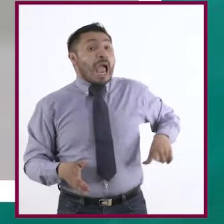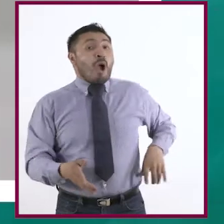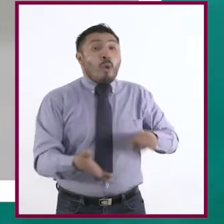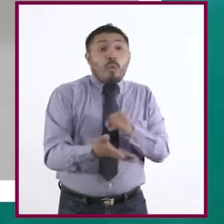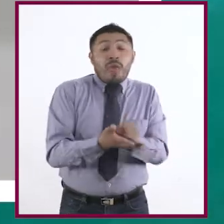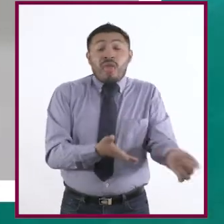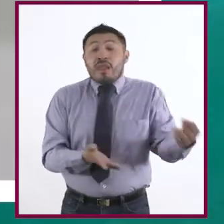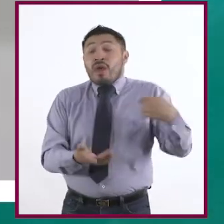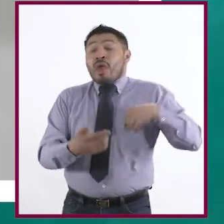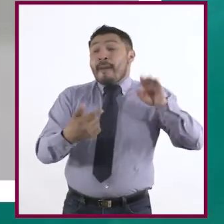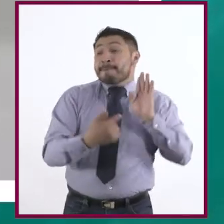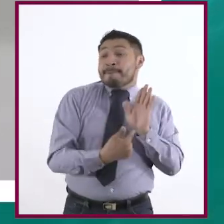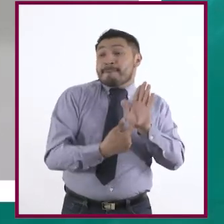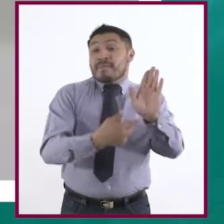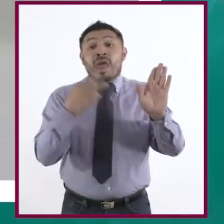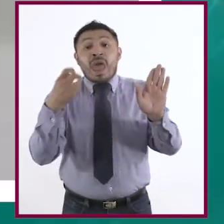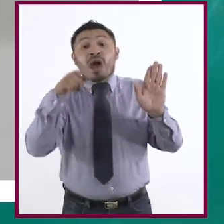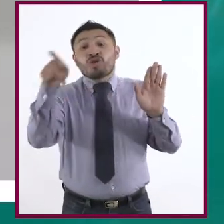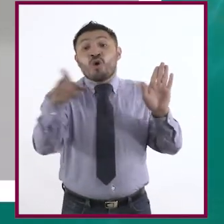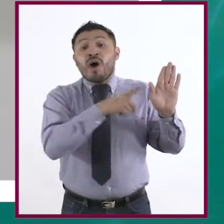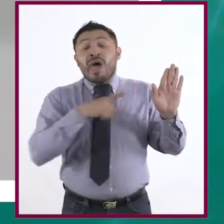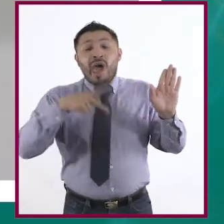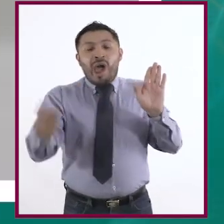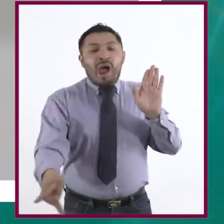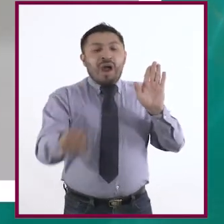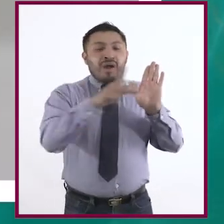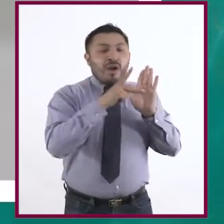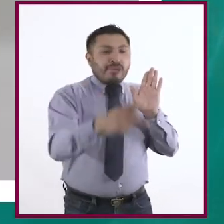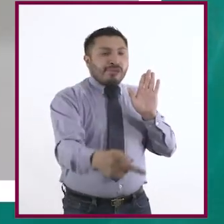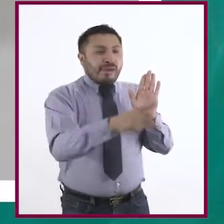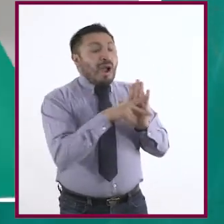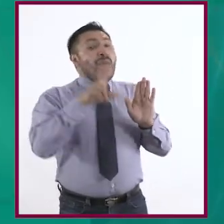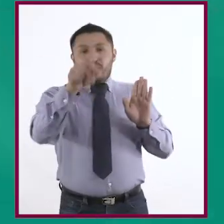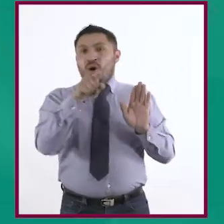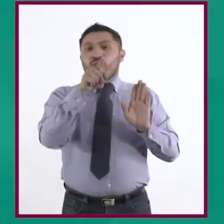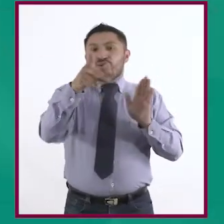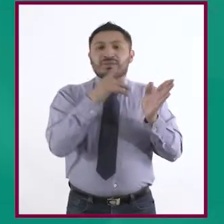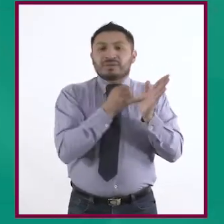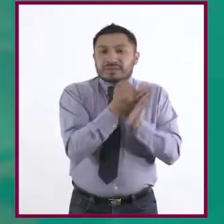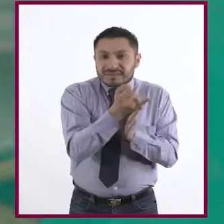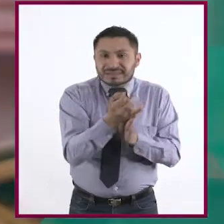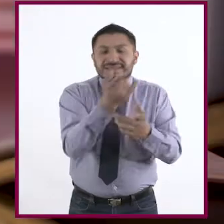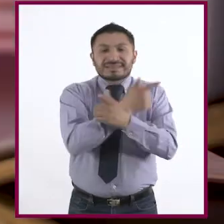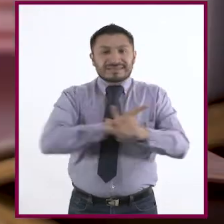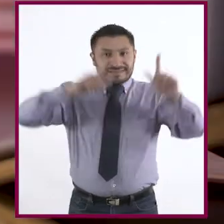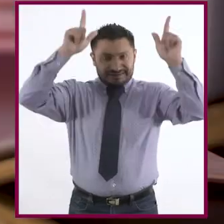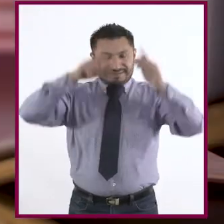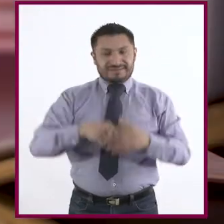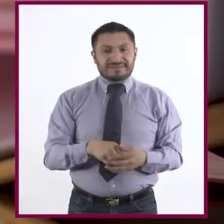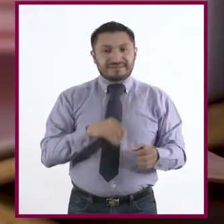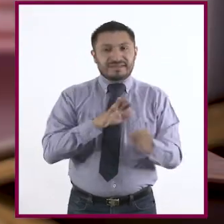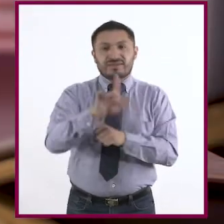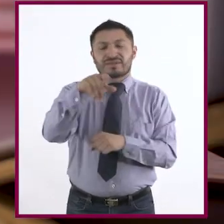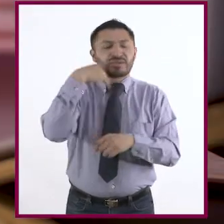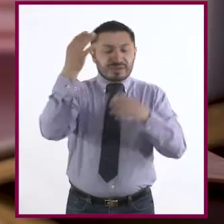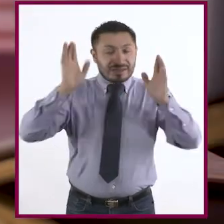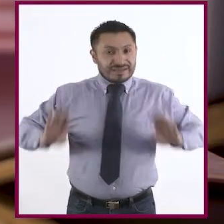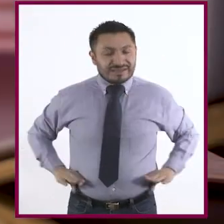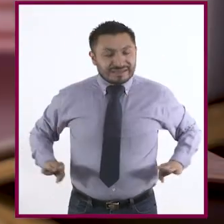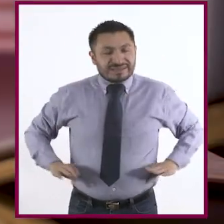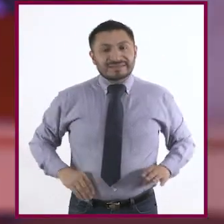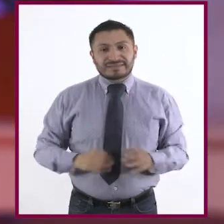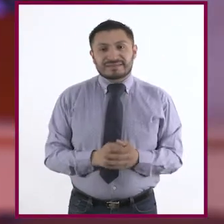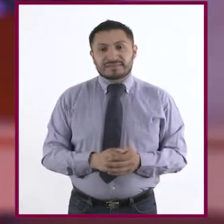mira, este es el tipo de persona que queremos, sino tú lo puedes decidir. ¿Les parece que empecemos con nuestra primera